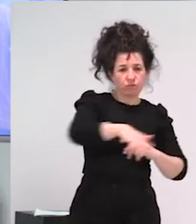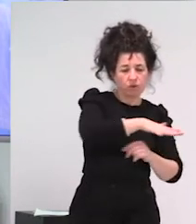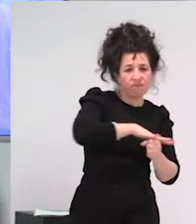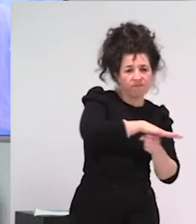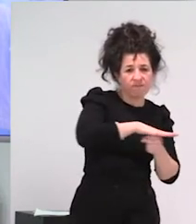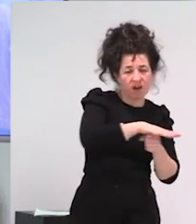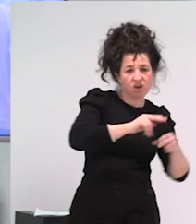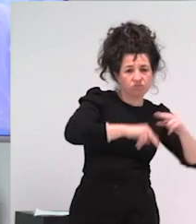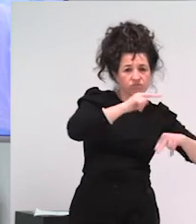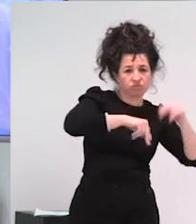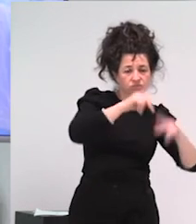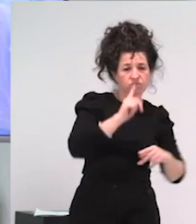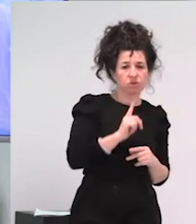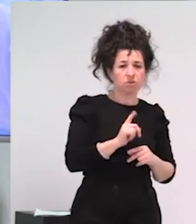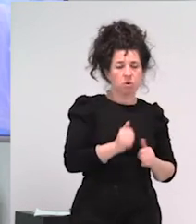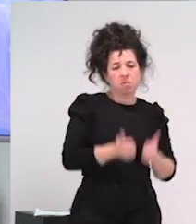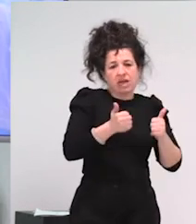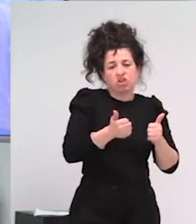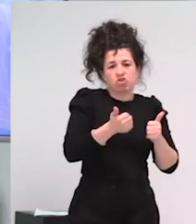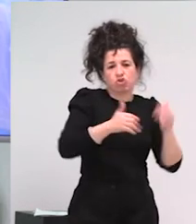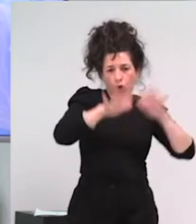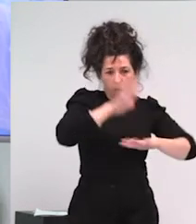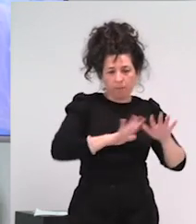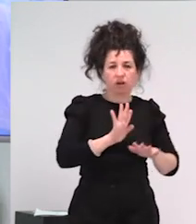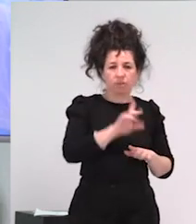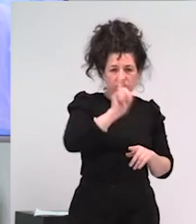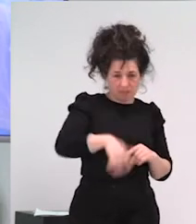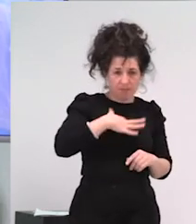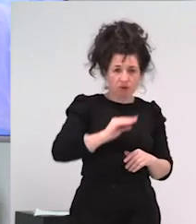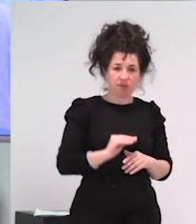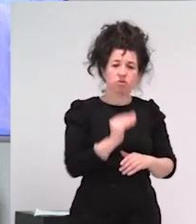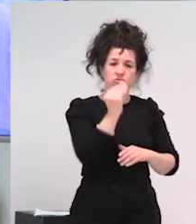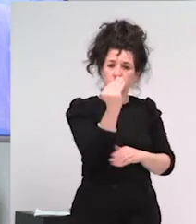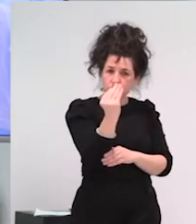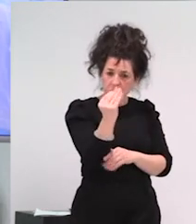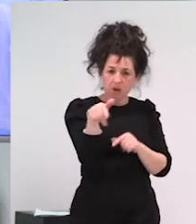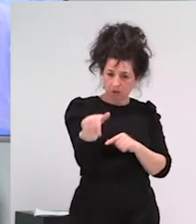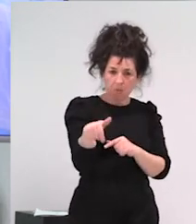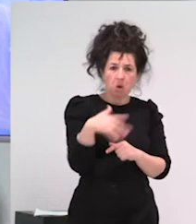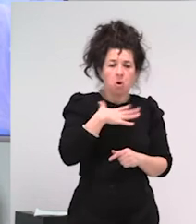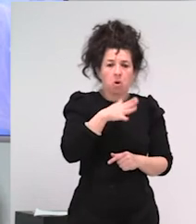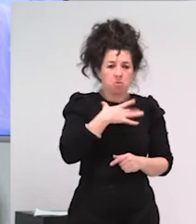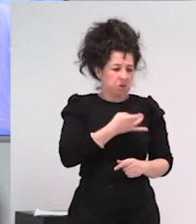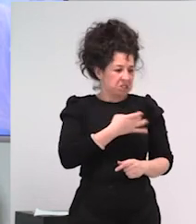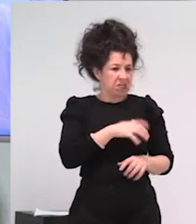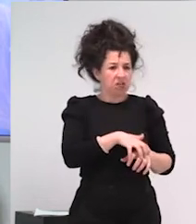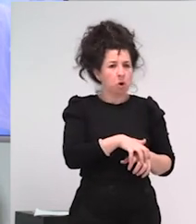sino con mucha más complejidad, pero que también podemos ser sujetos de construir una huelga sin ser el sindicato